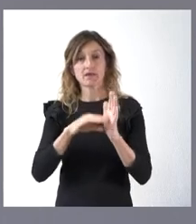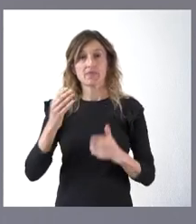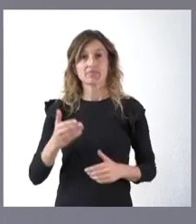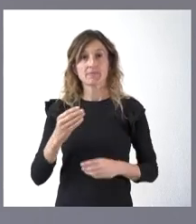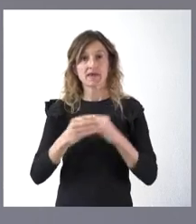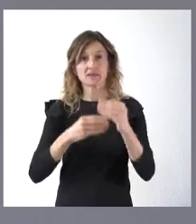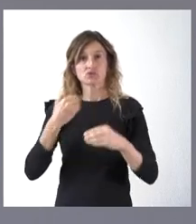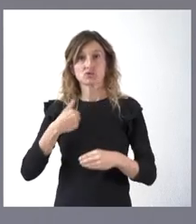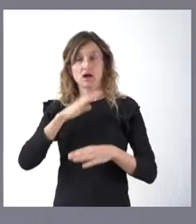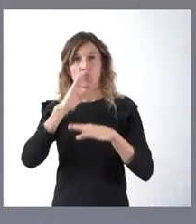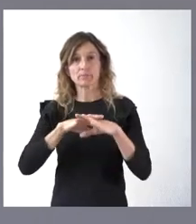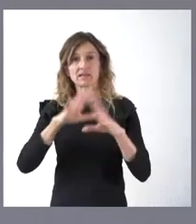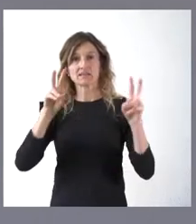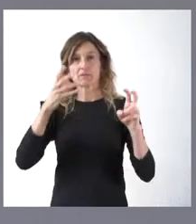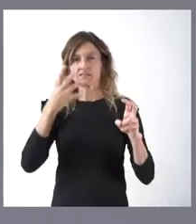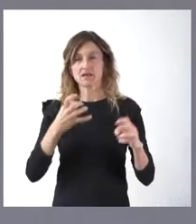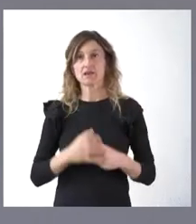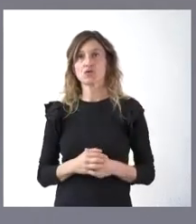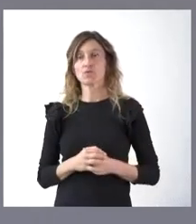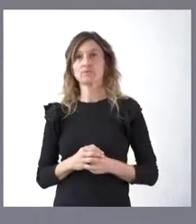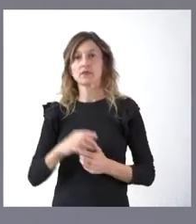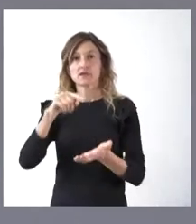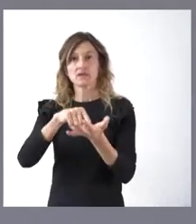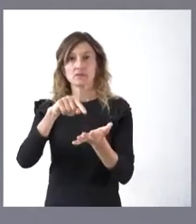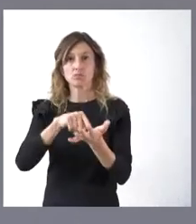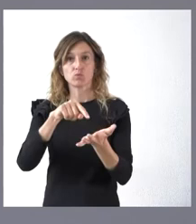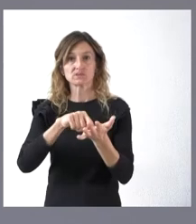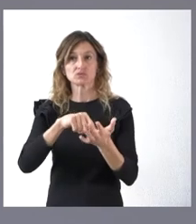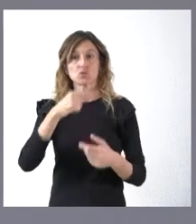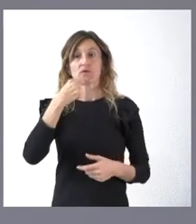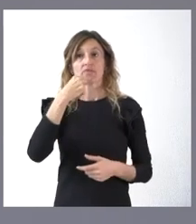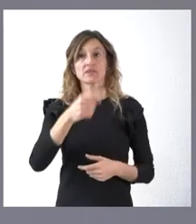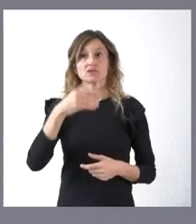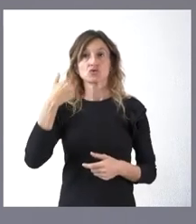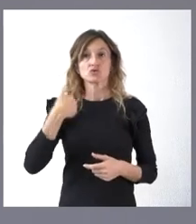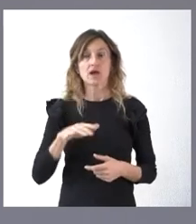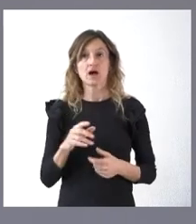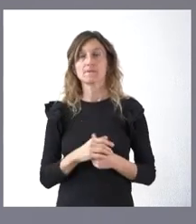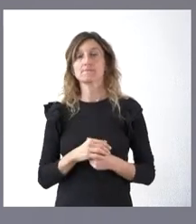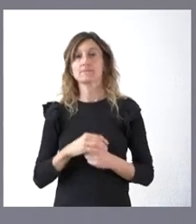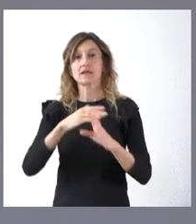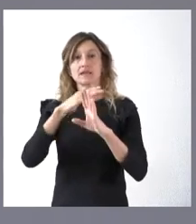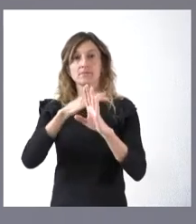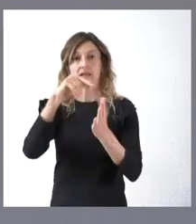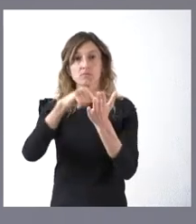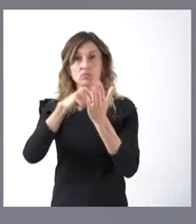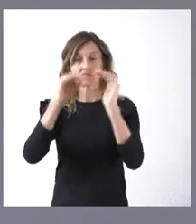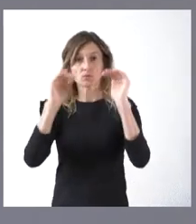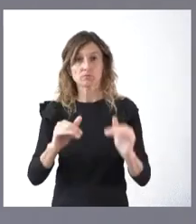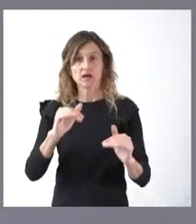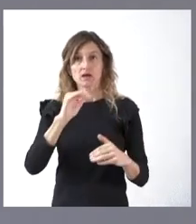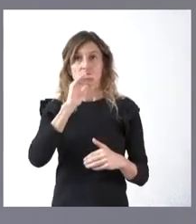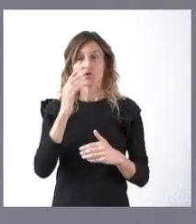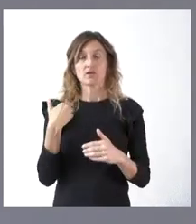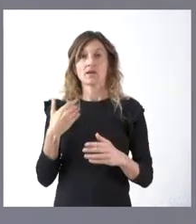es la que queremos cumplir es un tema muy serio el de los impuestos y cuando Nosotros hemos anunciado un determinado nivel de bajada de impuestos es porque lo